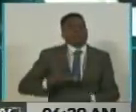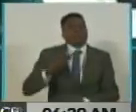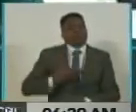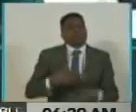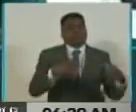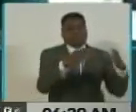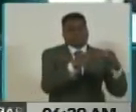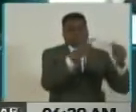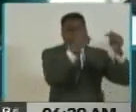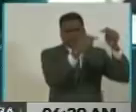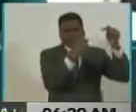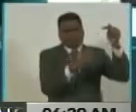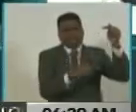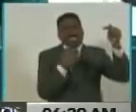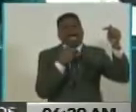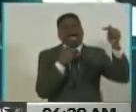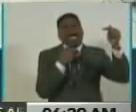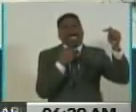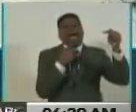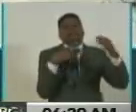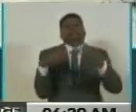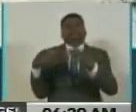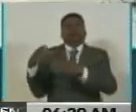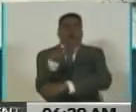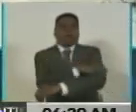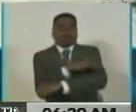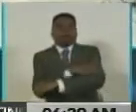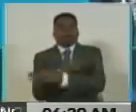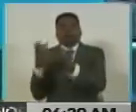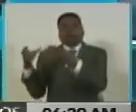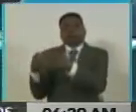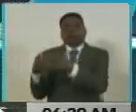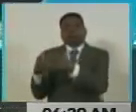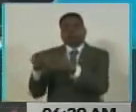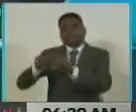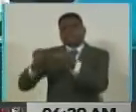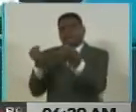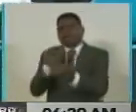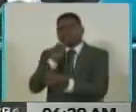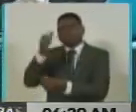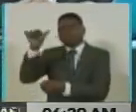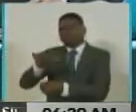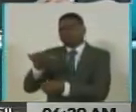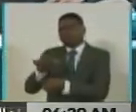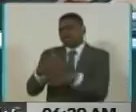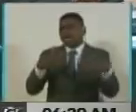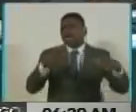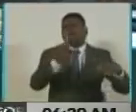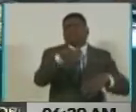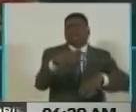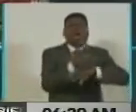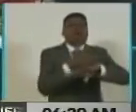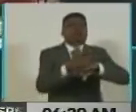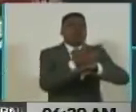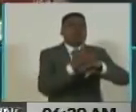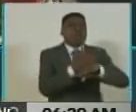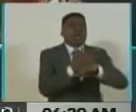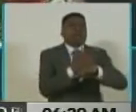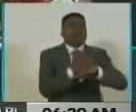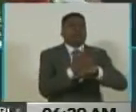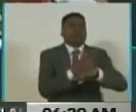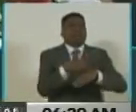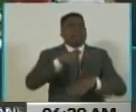fracturado en esta primera etapa de diálogo, se ha desunido, se ha fracturado, el gobierno se ha como compactado en